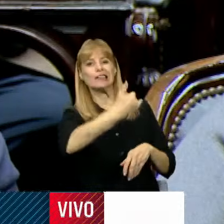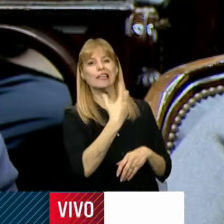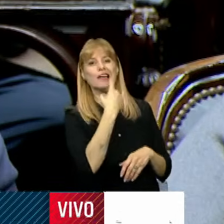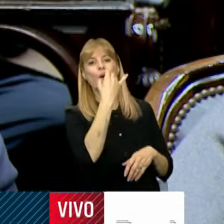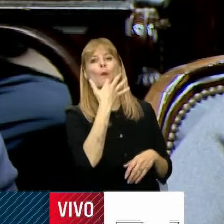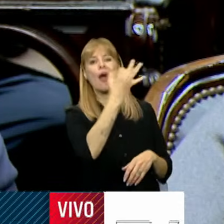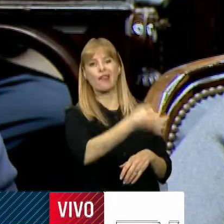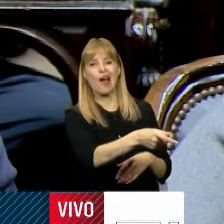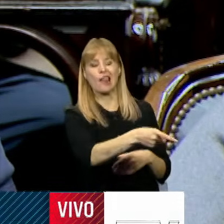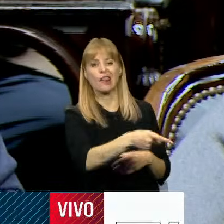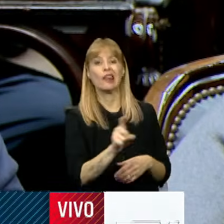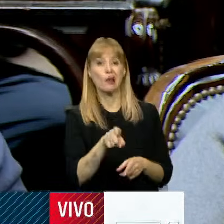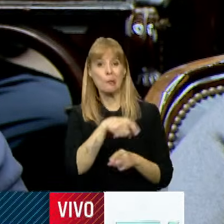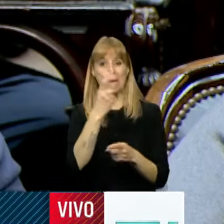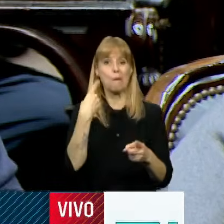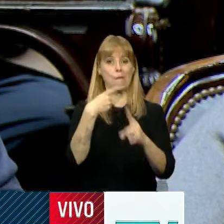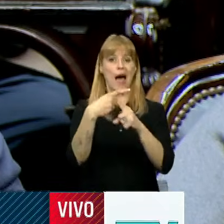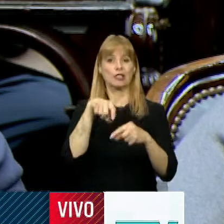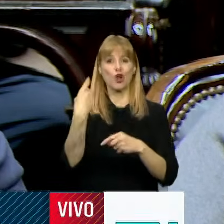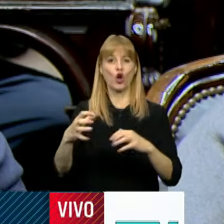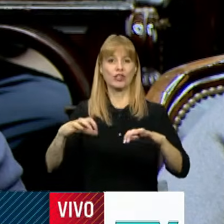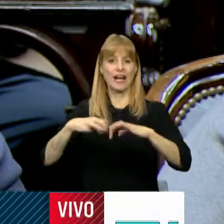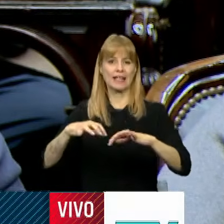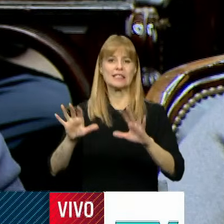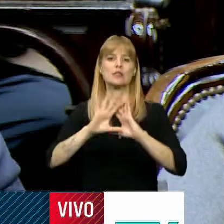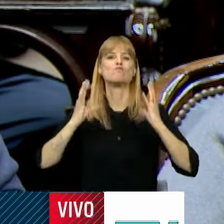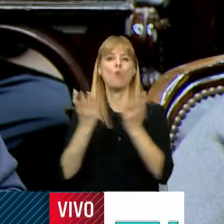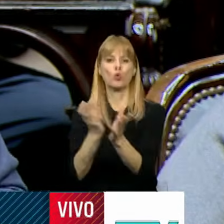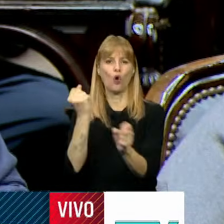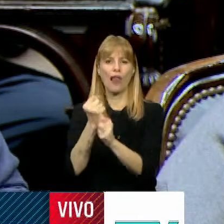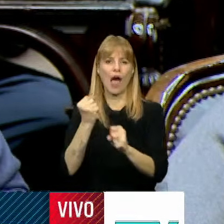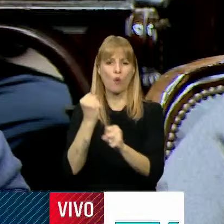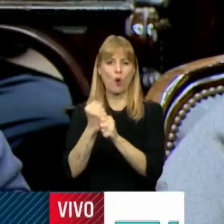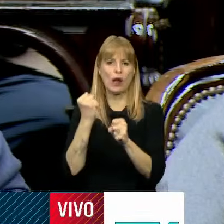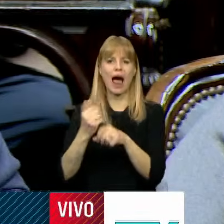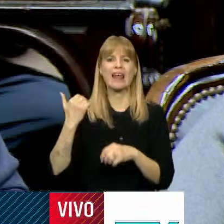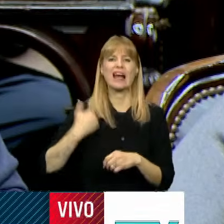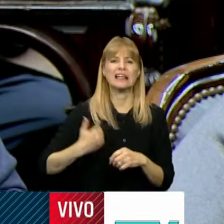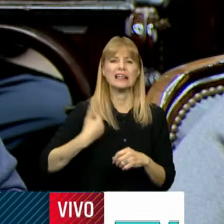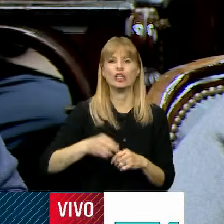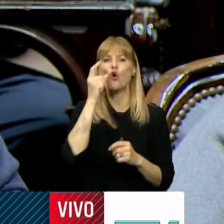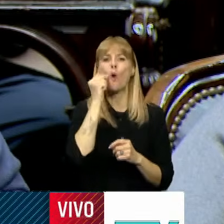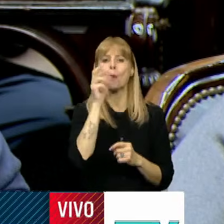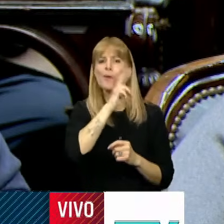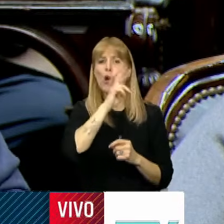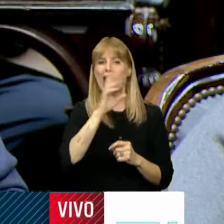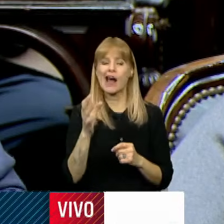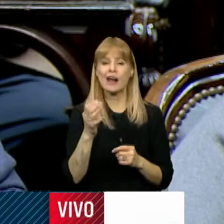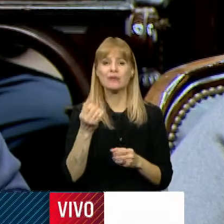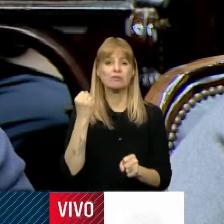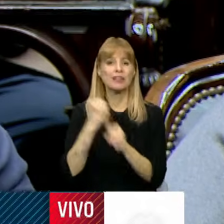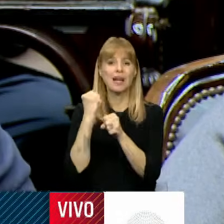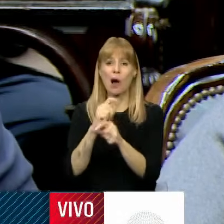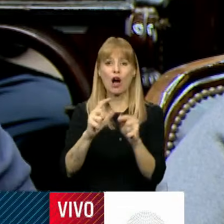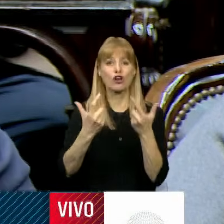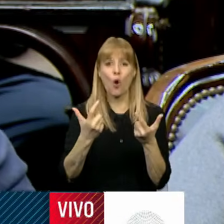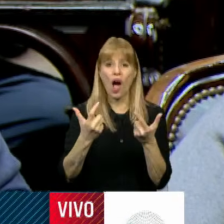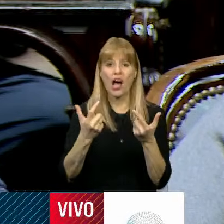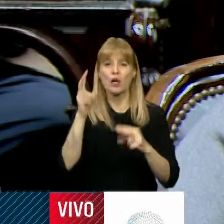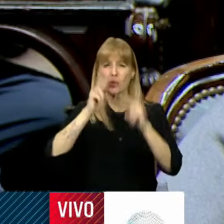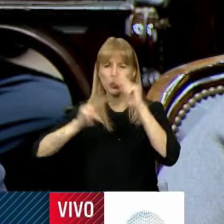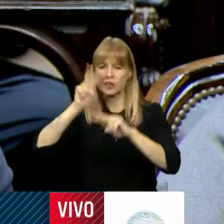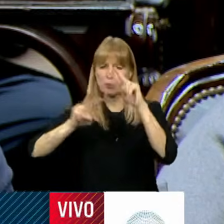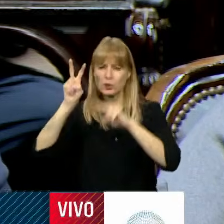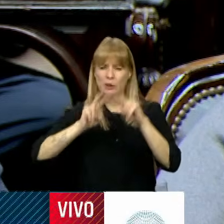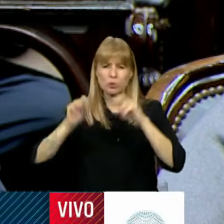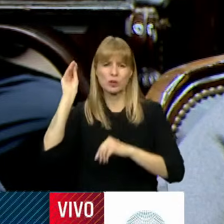crisis en el mundo del trabajo, con argentinos y argentinas que no consiguen trabajo, que tienen miedo a perderlo,